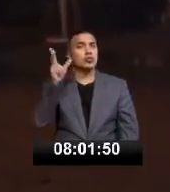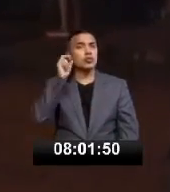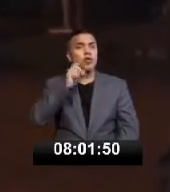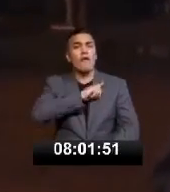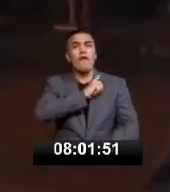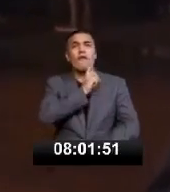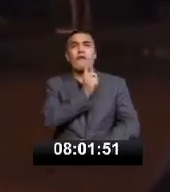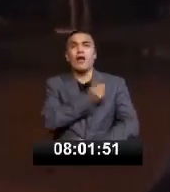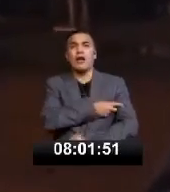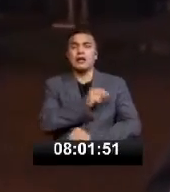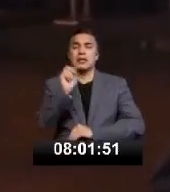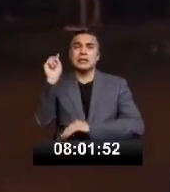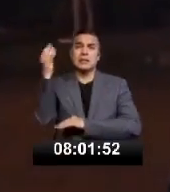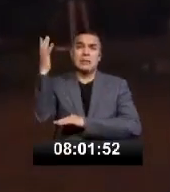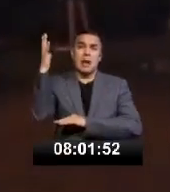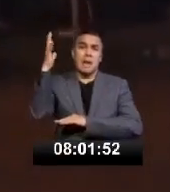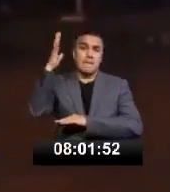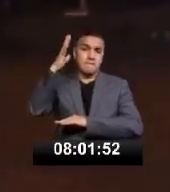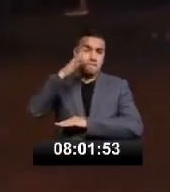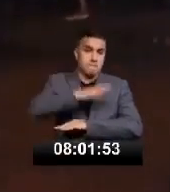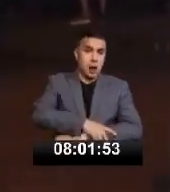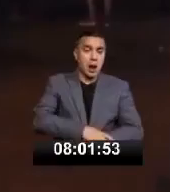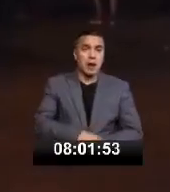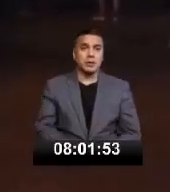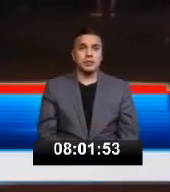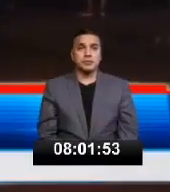las ramas que se quebraron de paso y